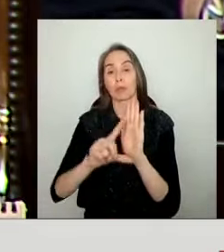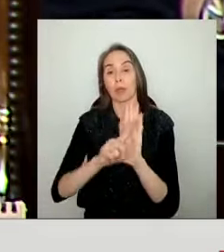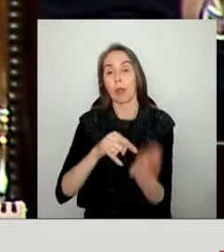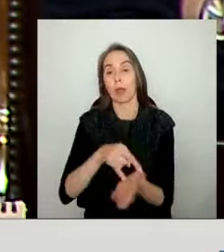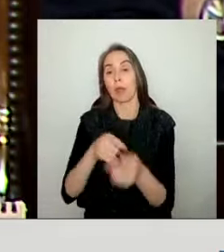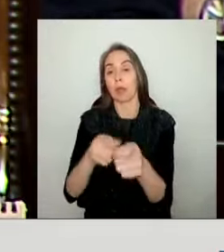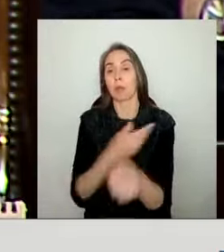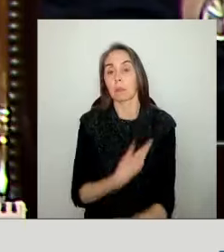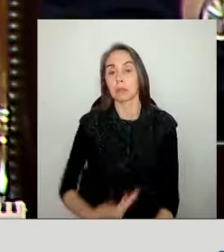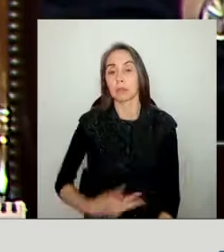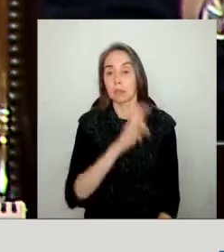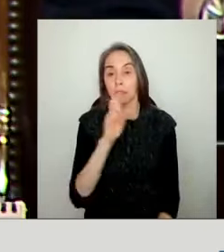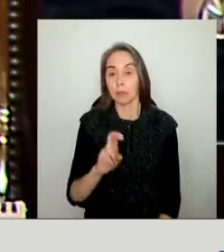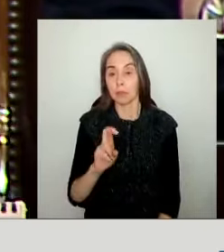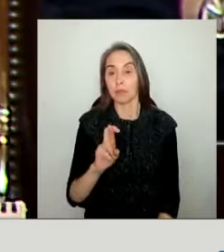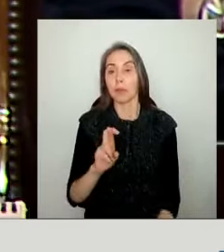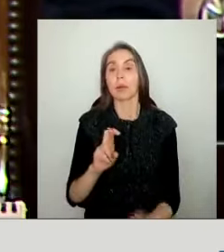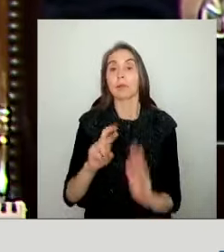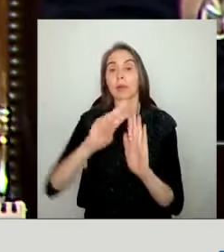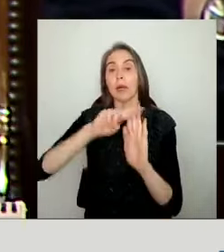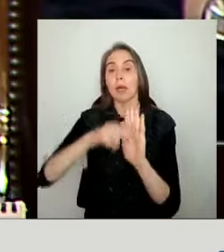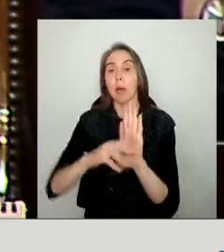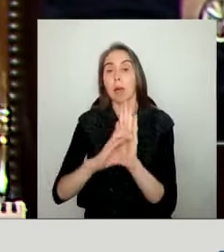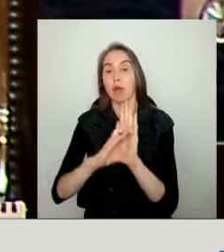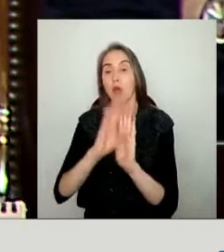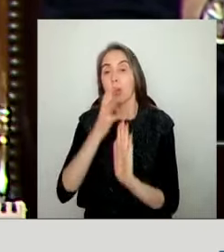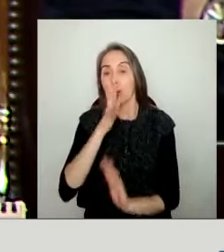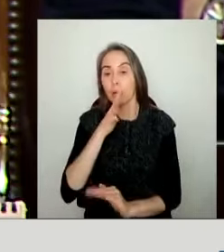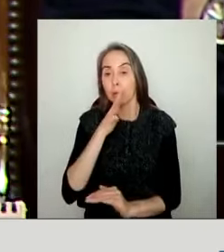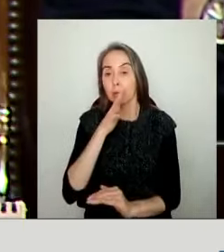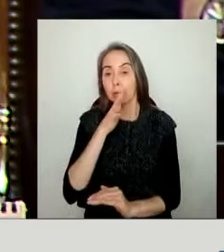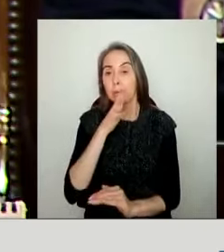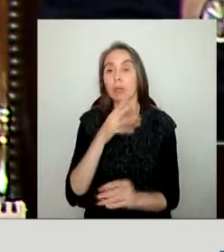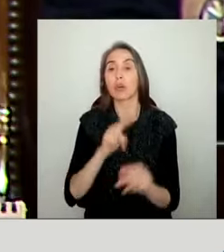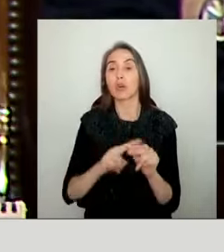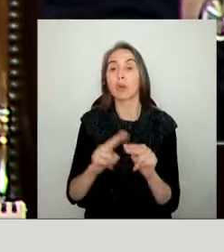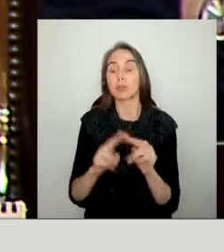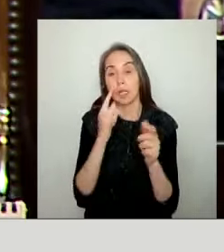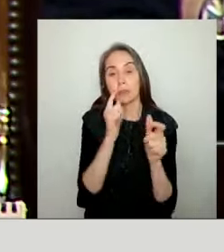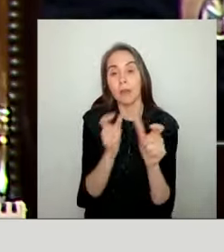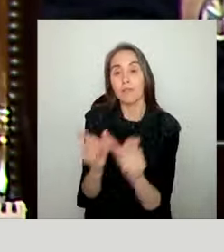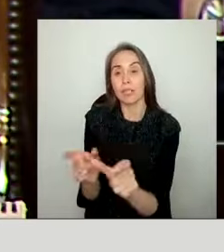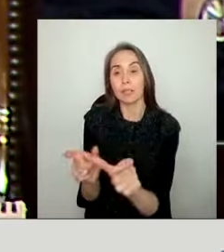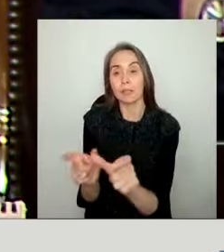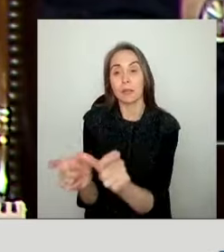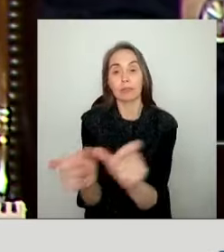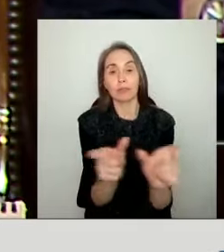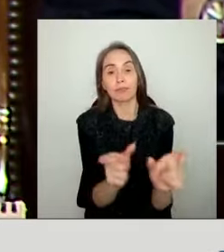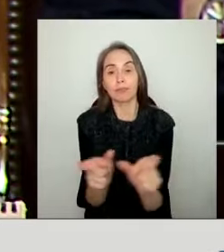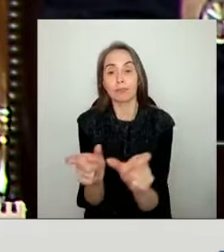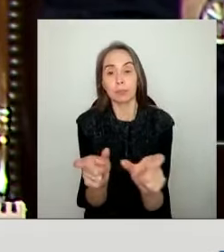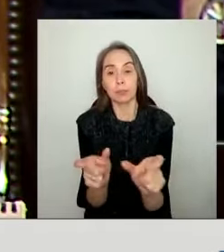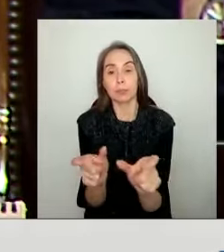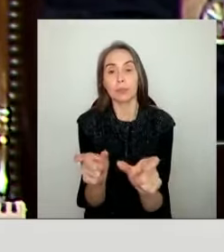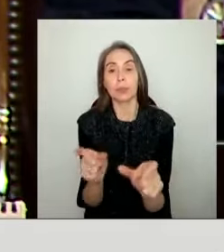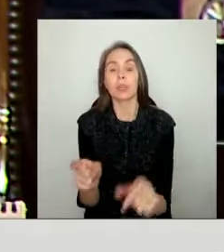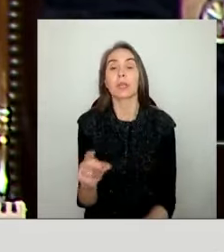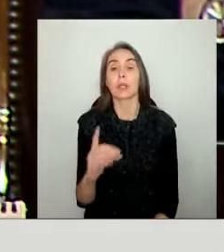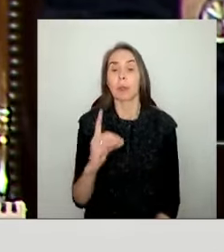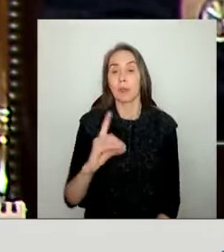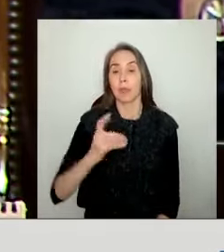modifica el código de aguas en lo relativo al procedimiento de fiscalización y vigilancia por parte de la dirección general de